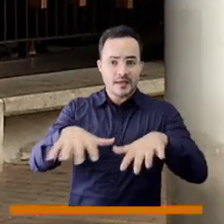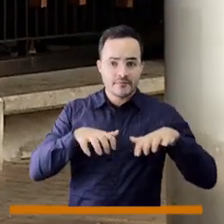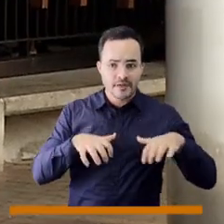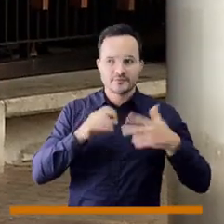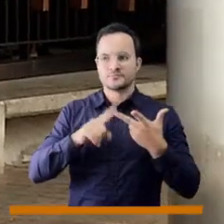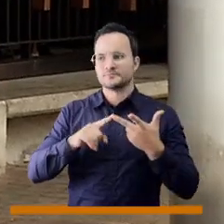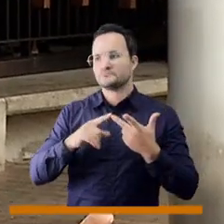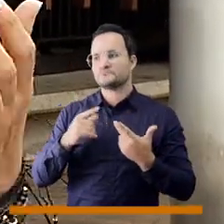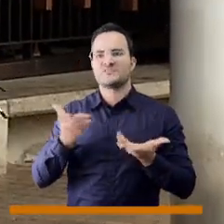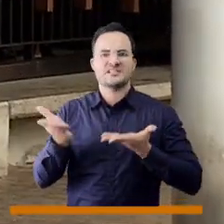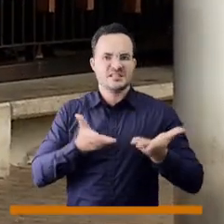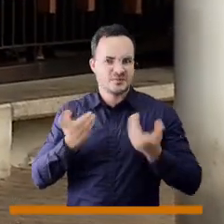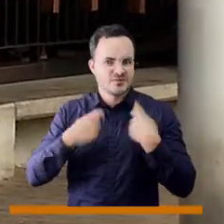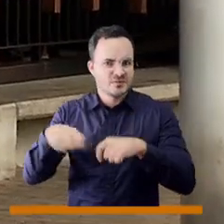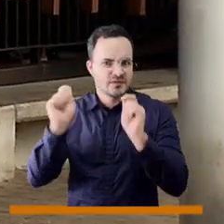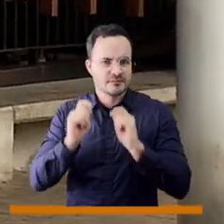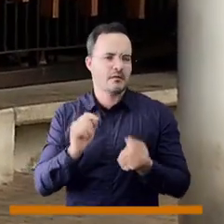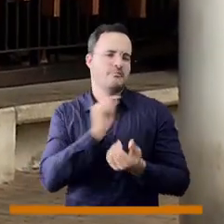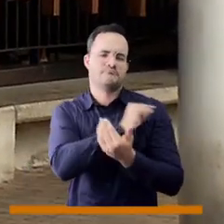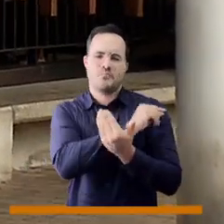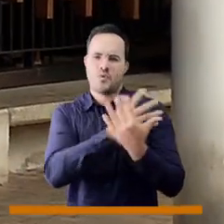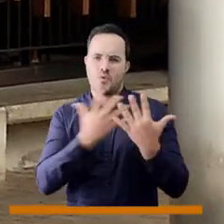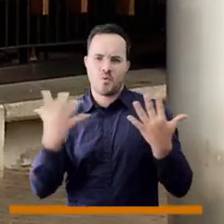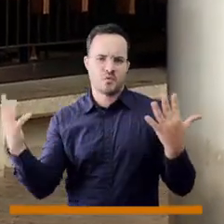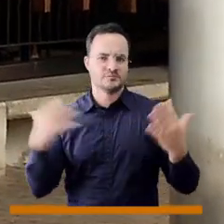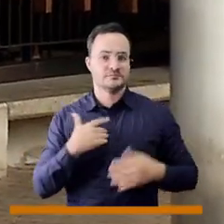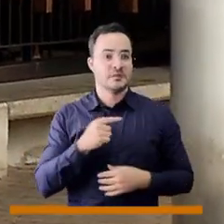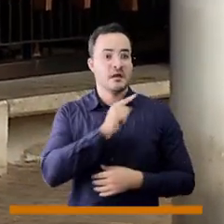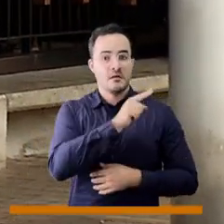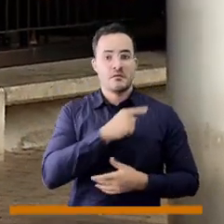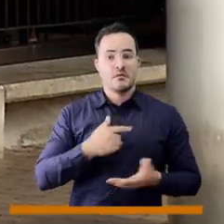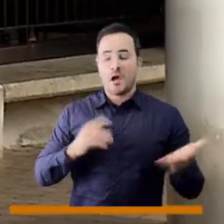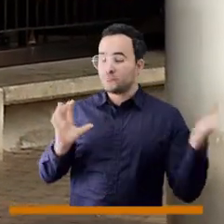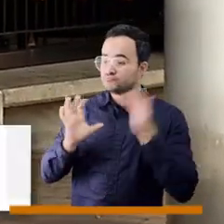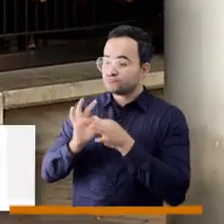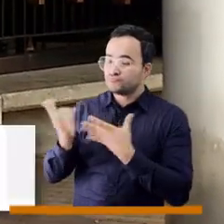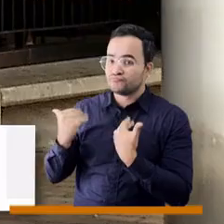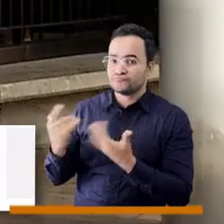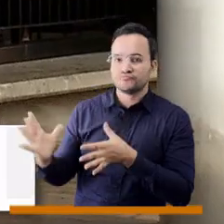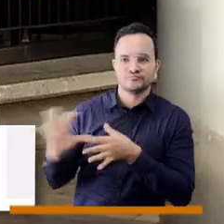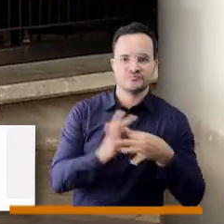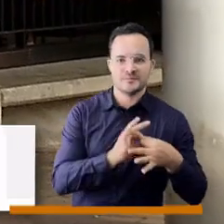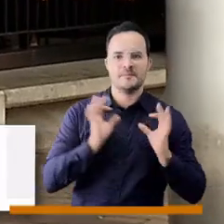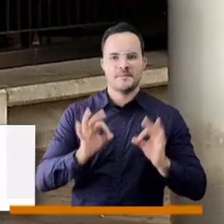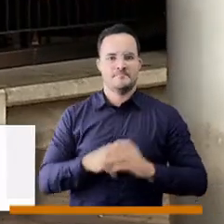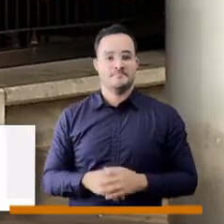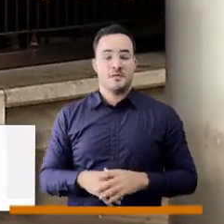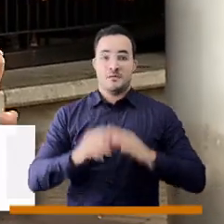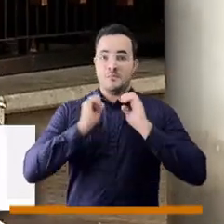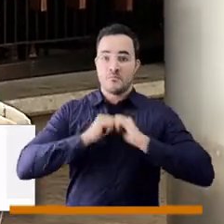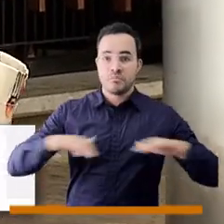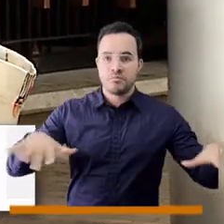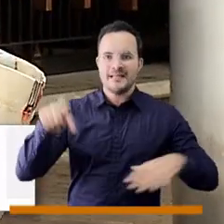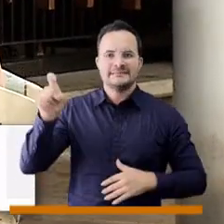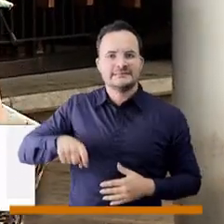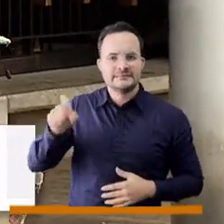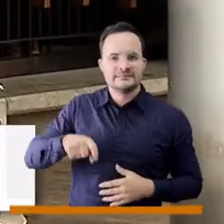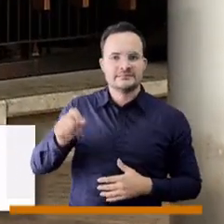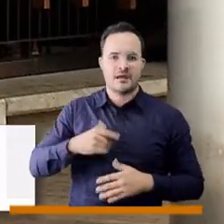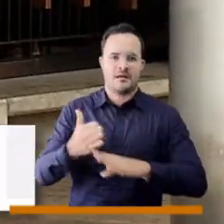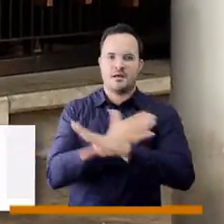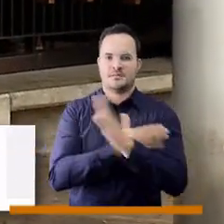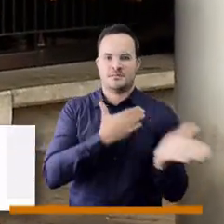muchas. Ellos se articulan con nosotros y realmente cuando ya tienen pues como las disponibilidades de vacante, nosotros miramos de